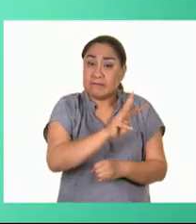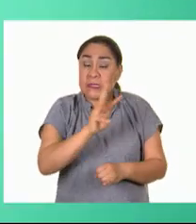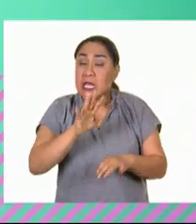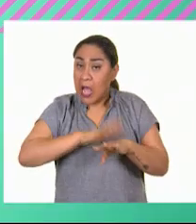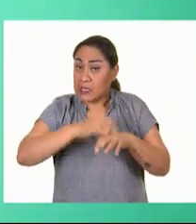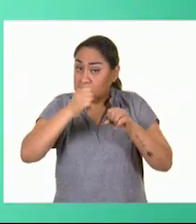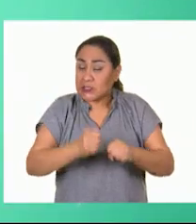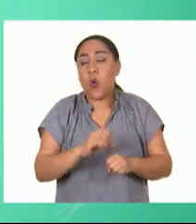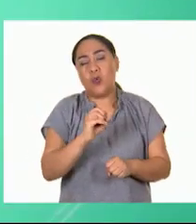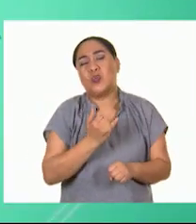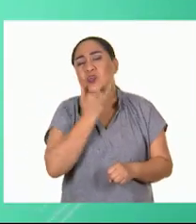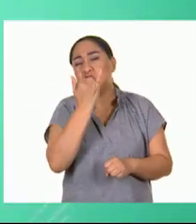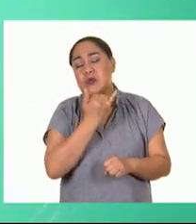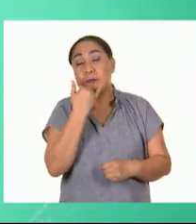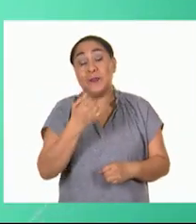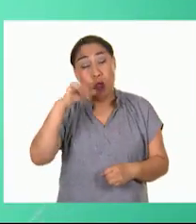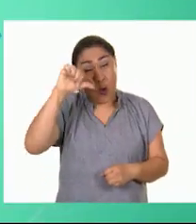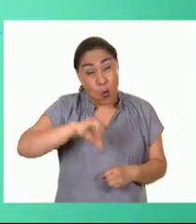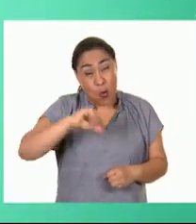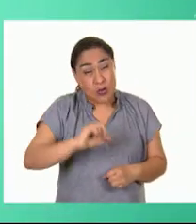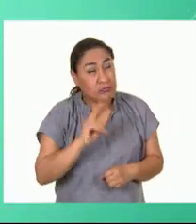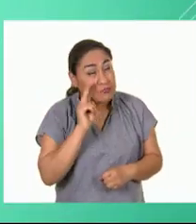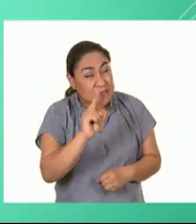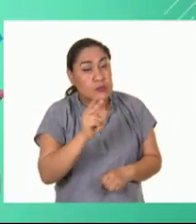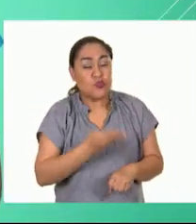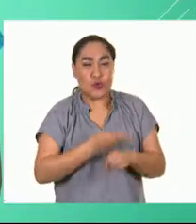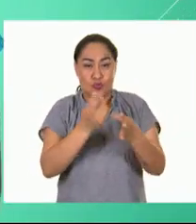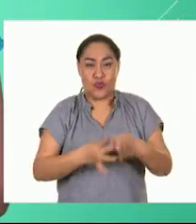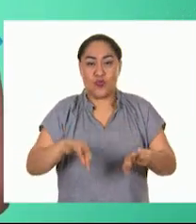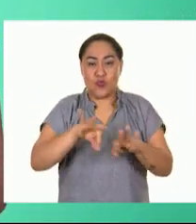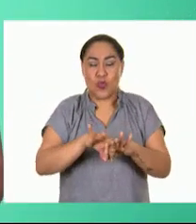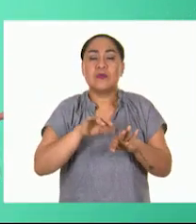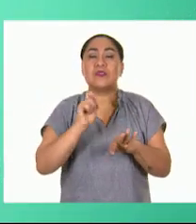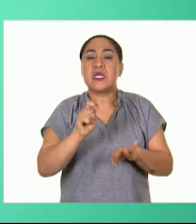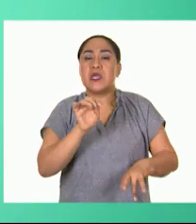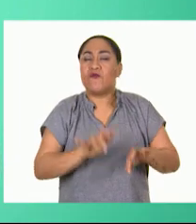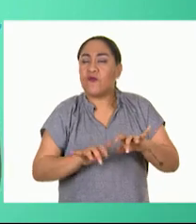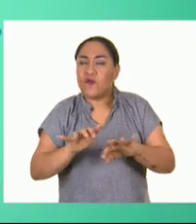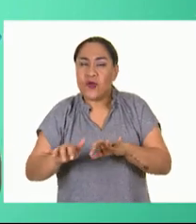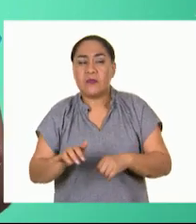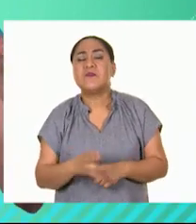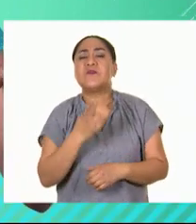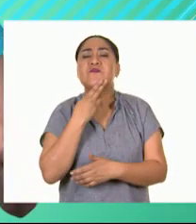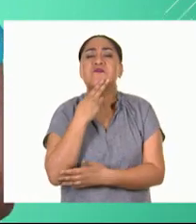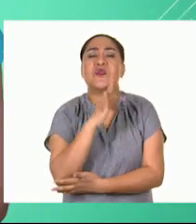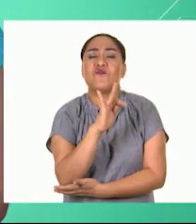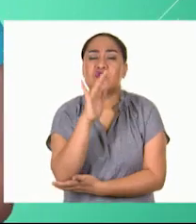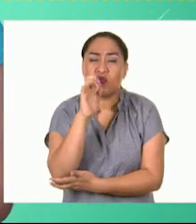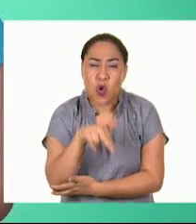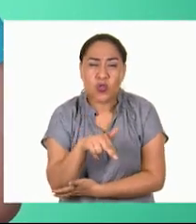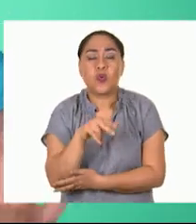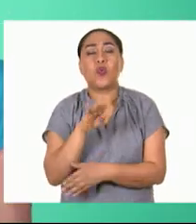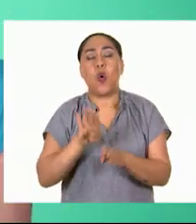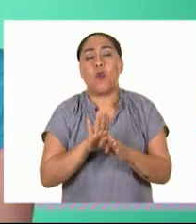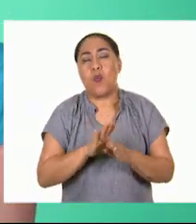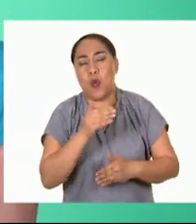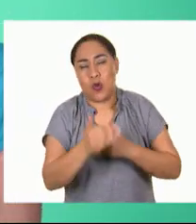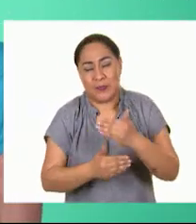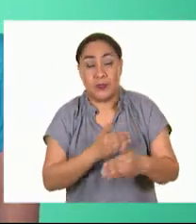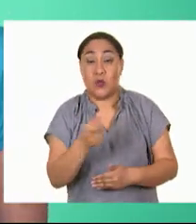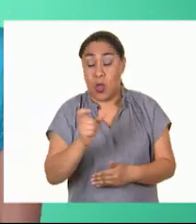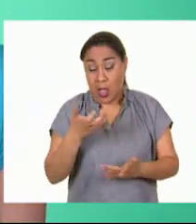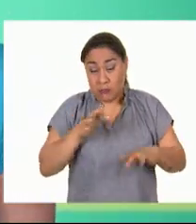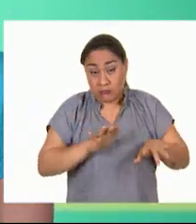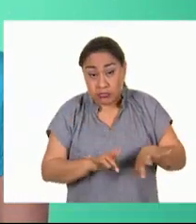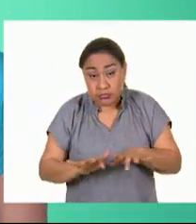no. Hoy van a conocer una clave de la informática, la función, también conocida como procedimiento. Cuando